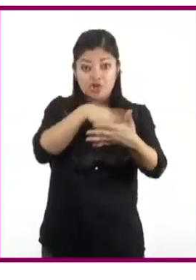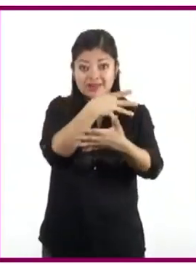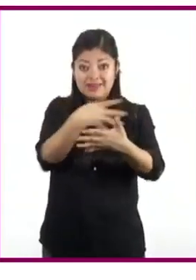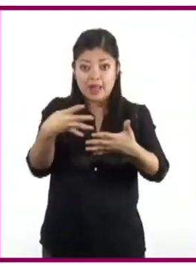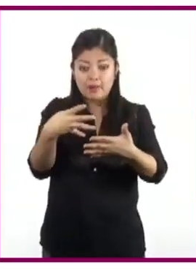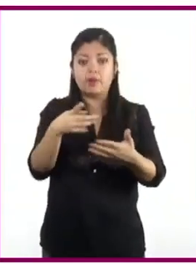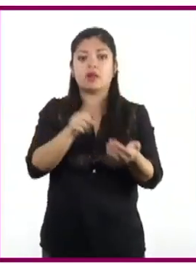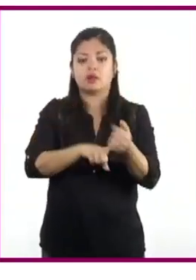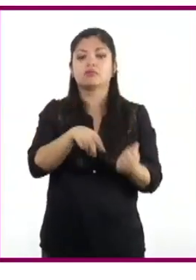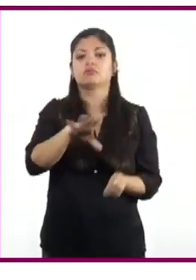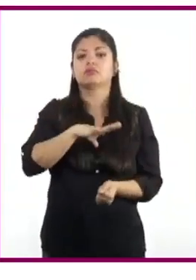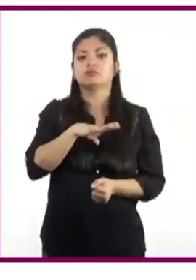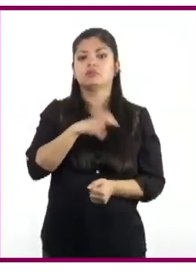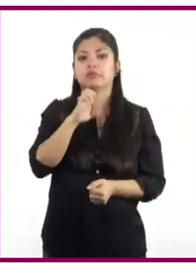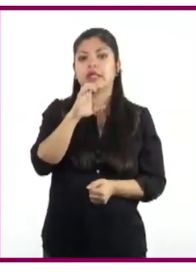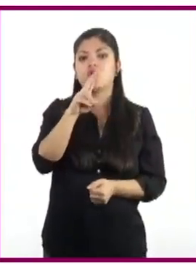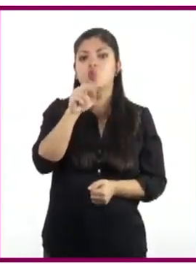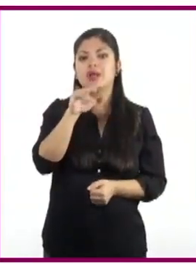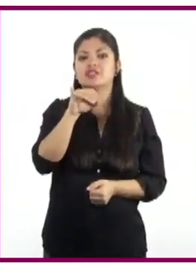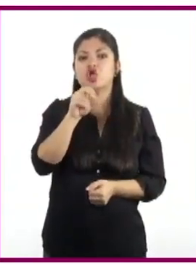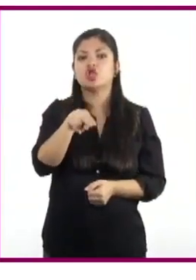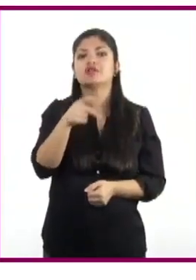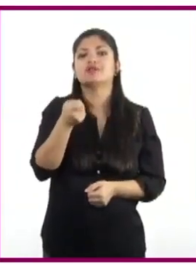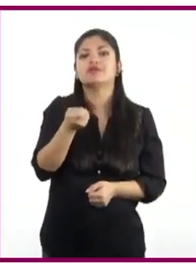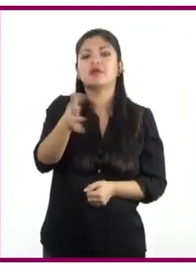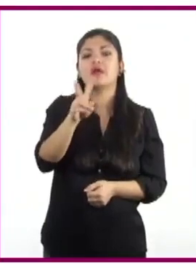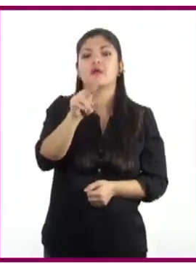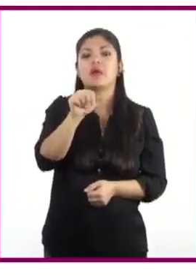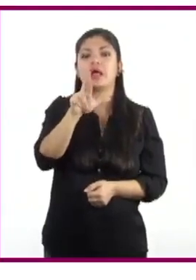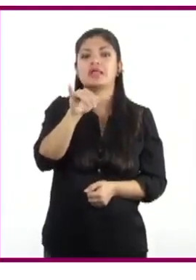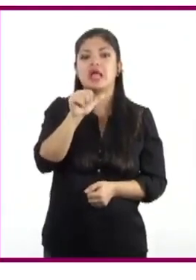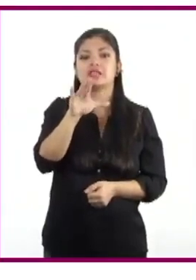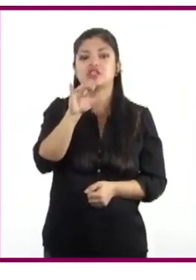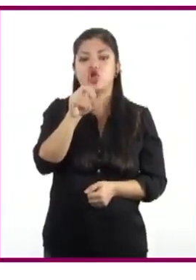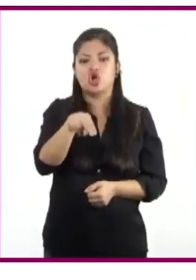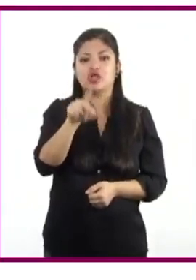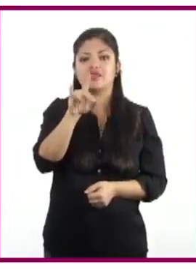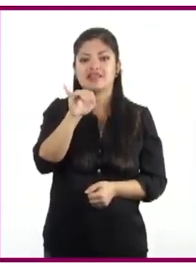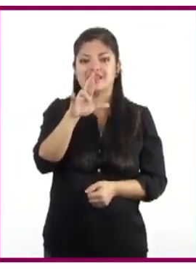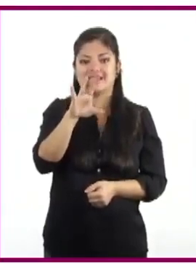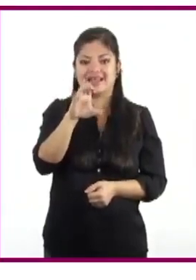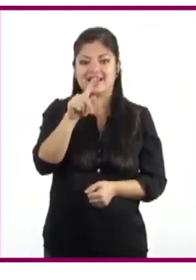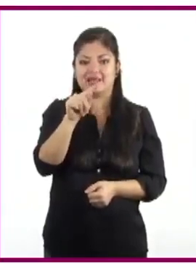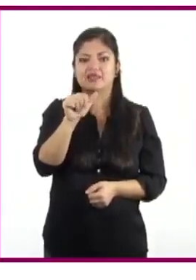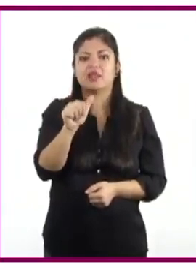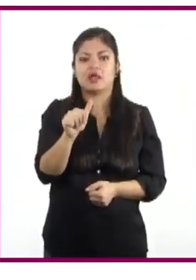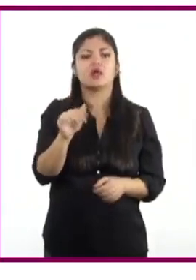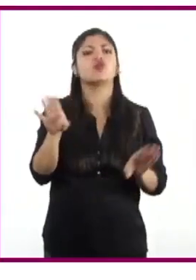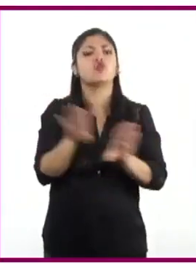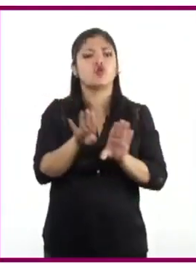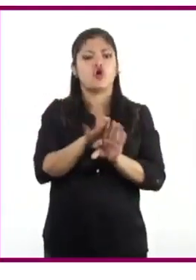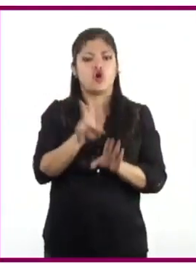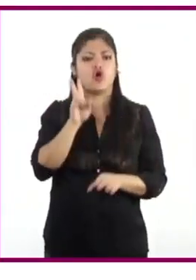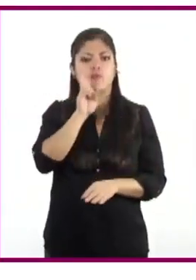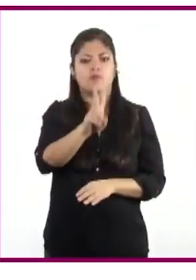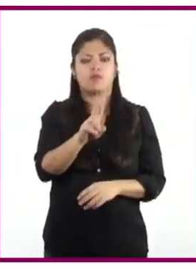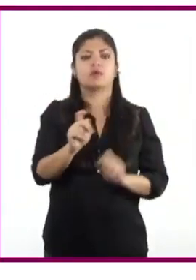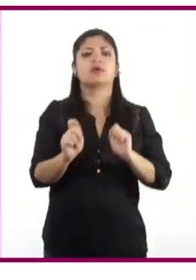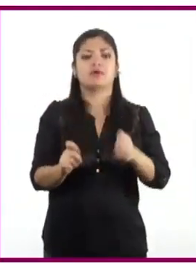ecuación de esta situación de variación directa. En general, la ecuación de una variación directa es de la forma